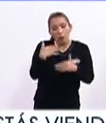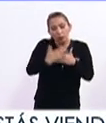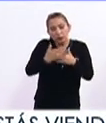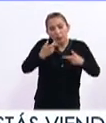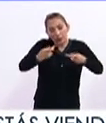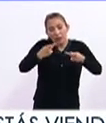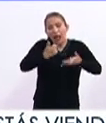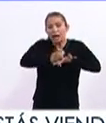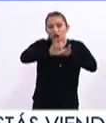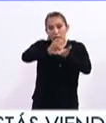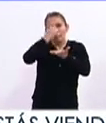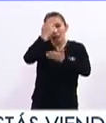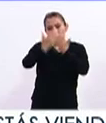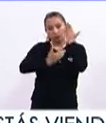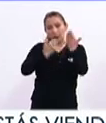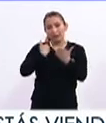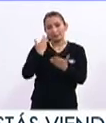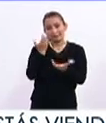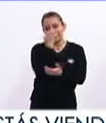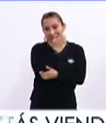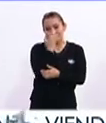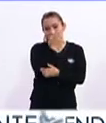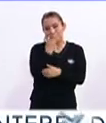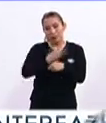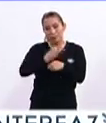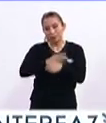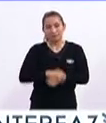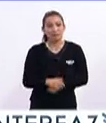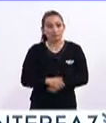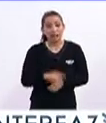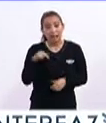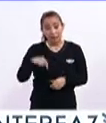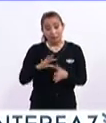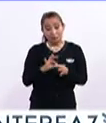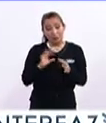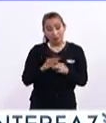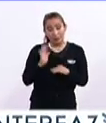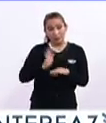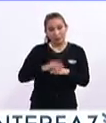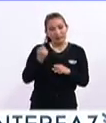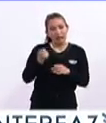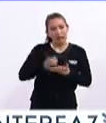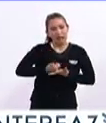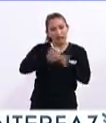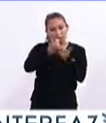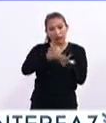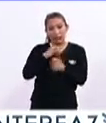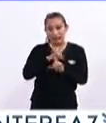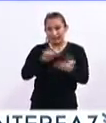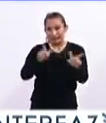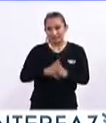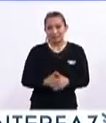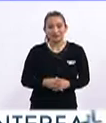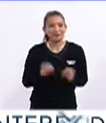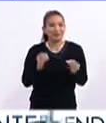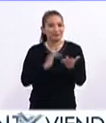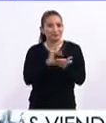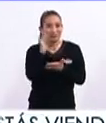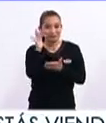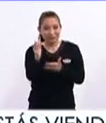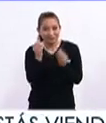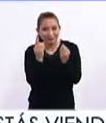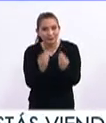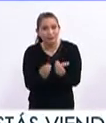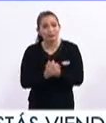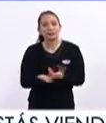próximos a sacar la herramienta de bachillerato. Pues aquí los esperamos para que nos platiquen de esta herramienta en cuanto la tengan lista. Gracias. Claro, sí.